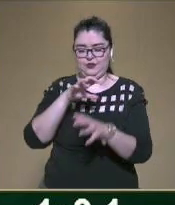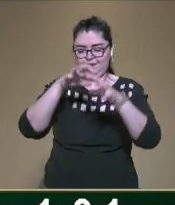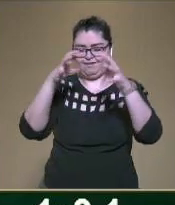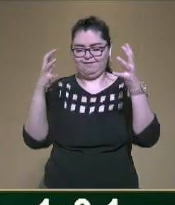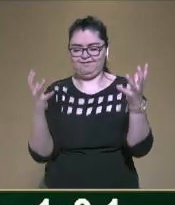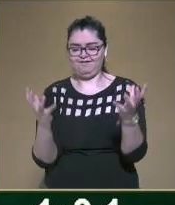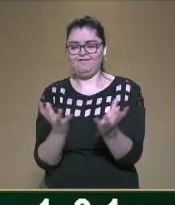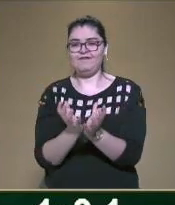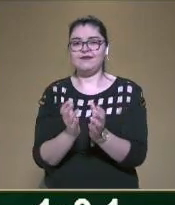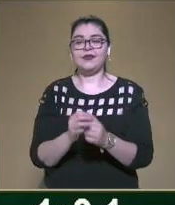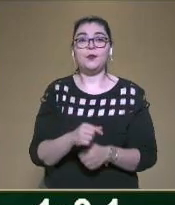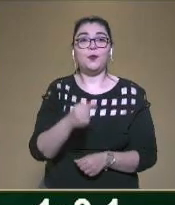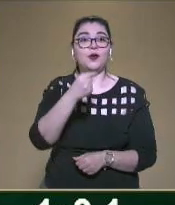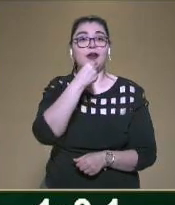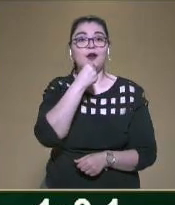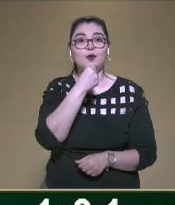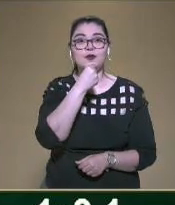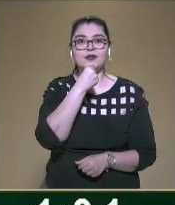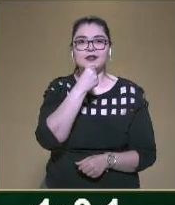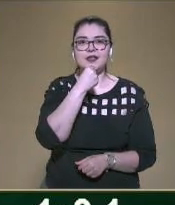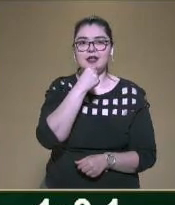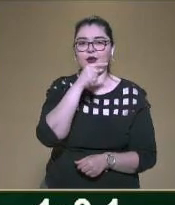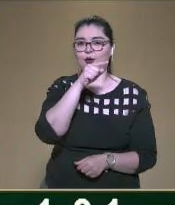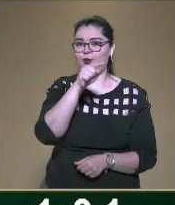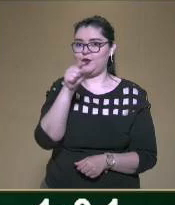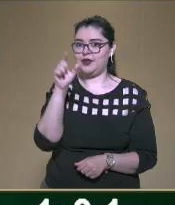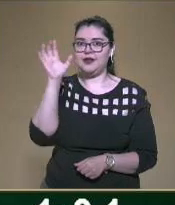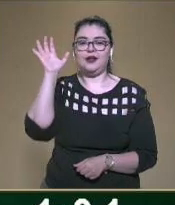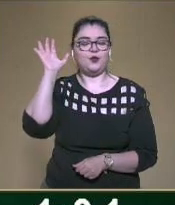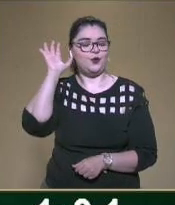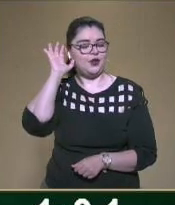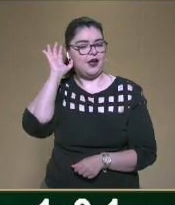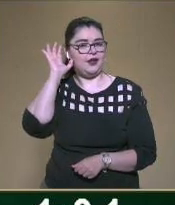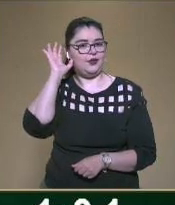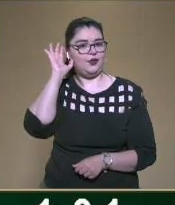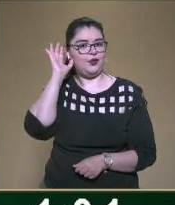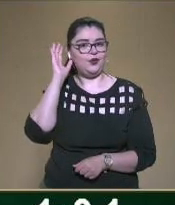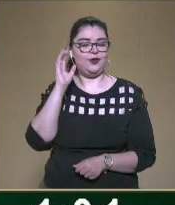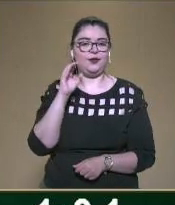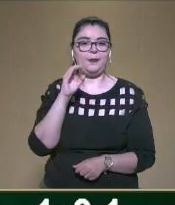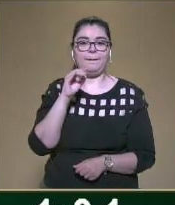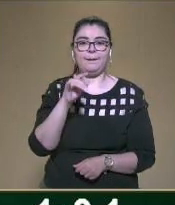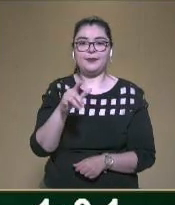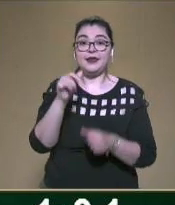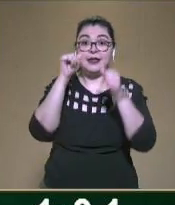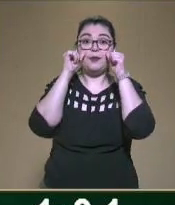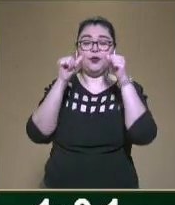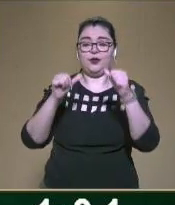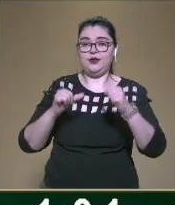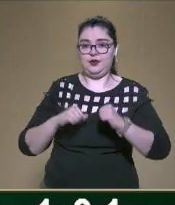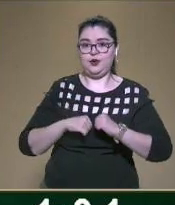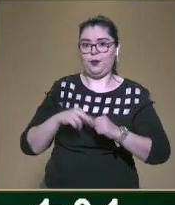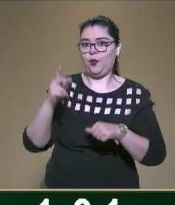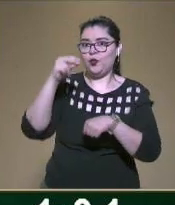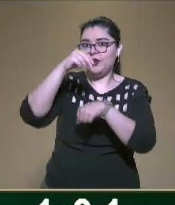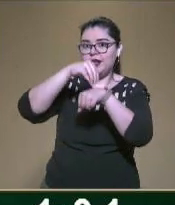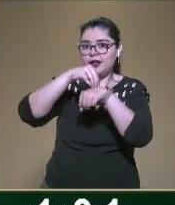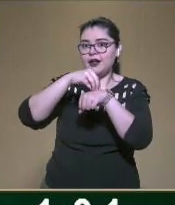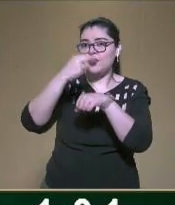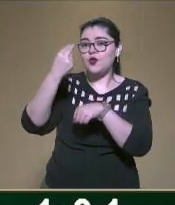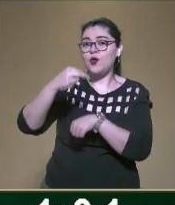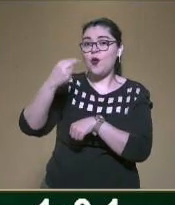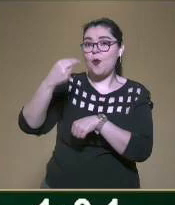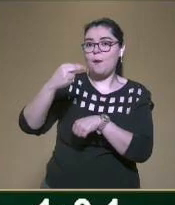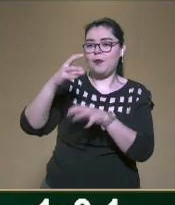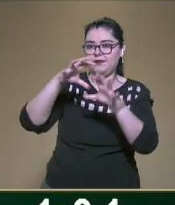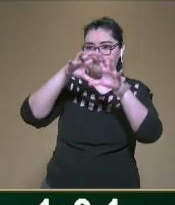están viendo, escuchando, van a poner ahí en Facebook cómo se llama el nombre del planeta donde estamos, que